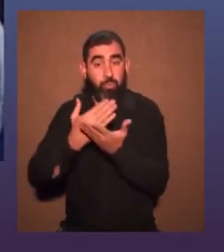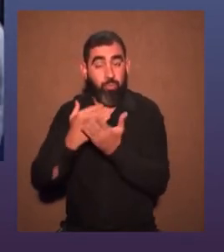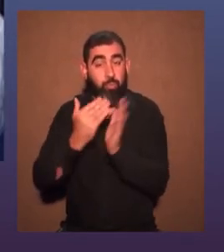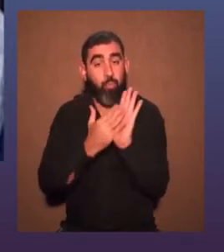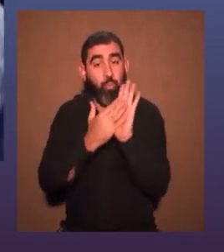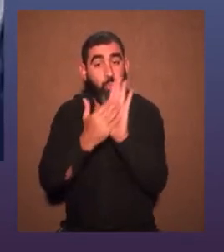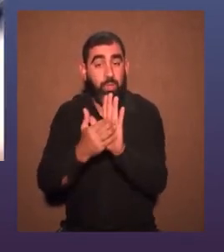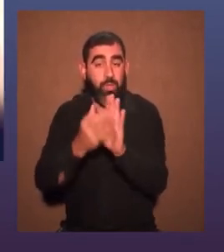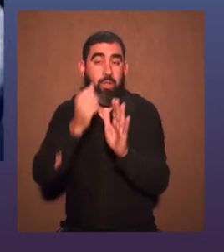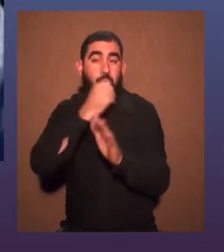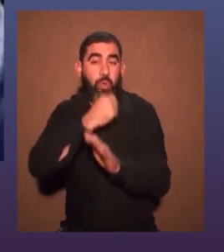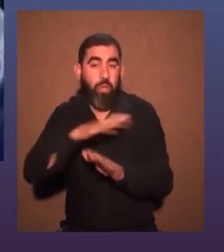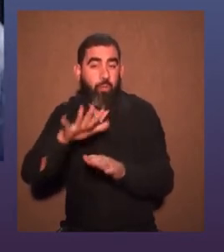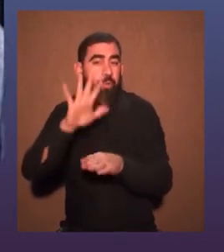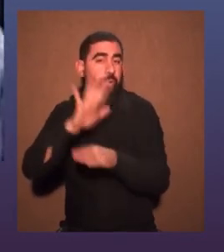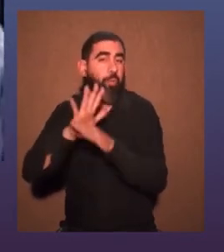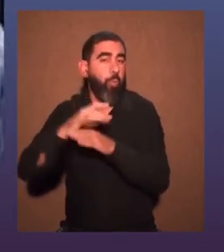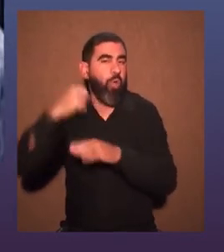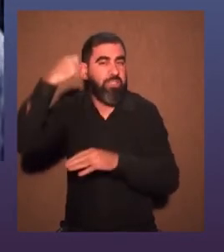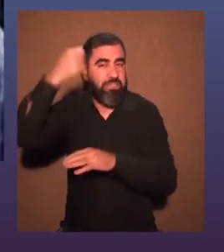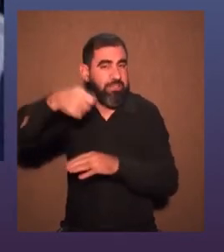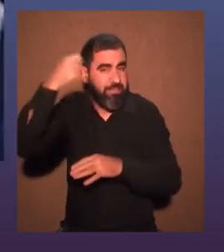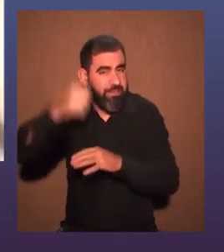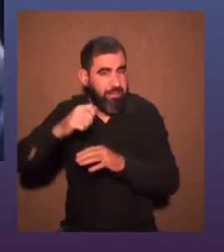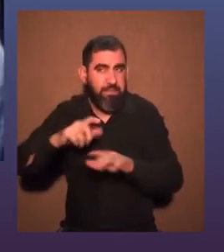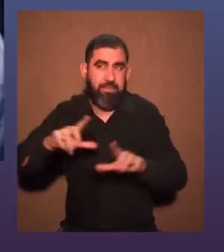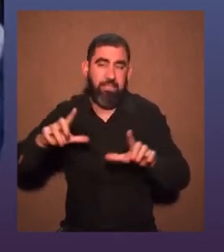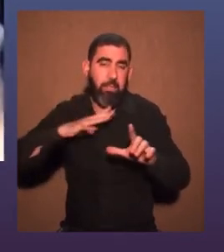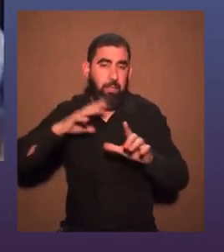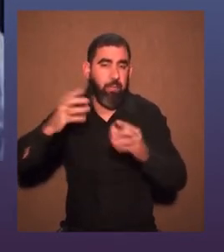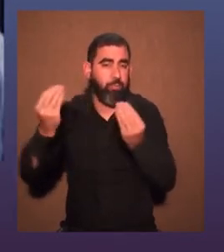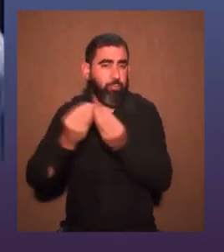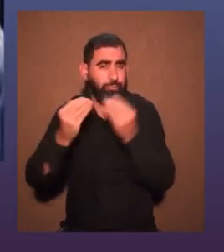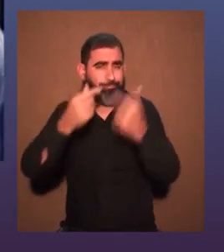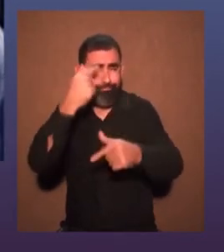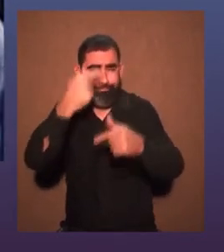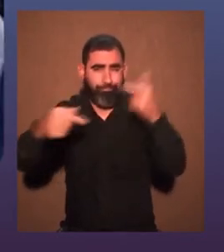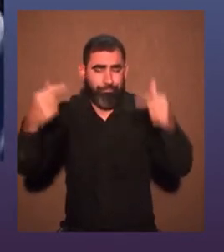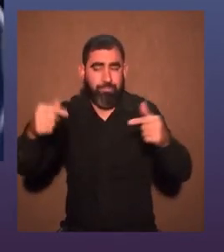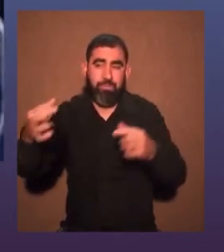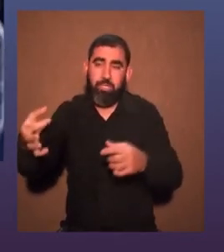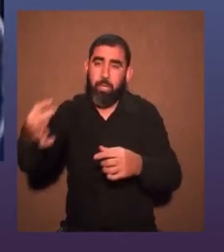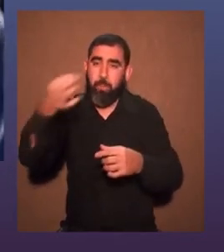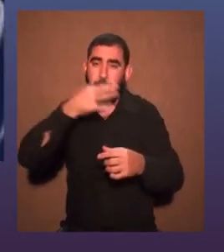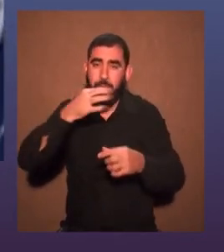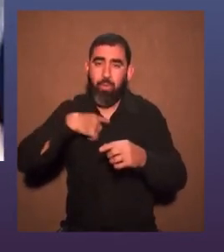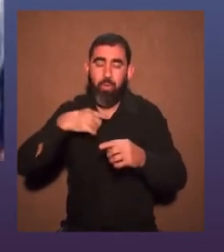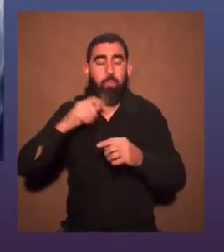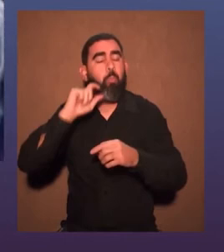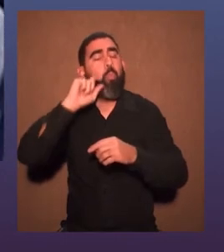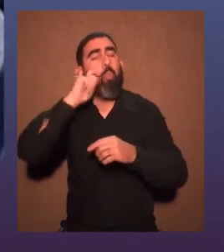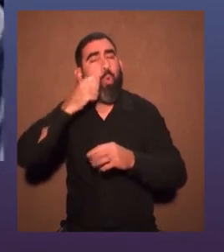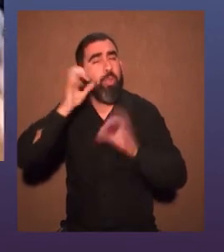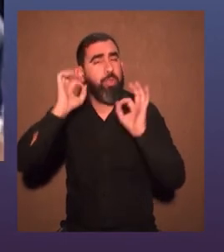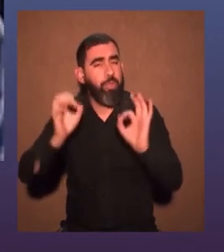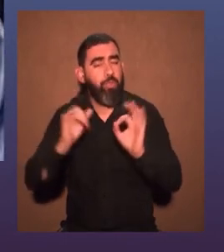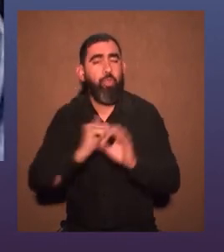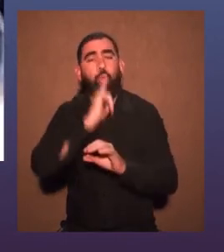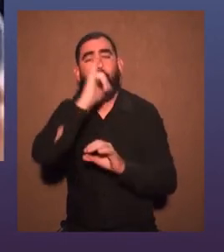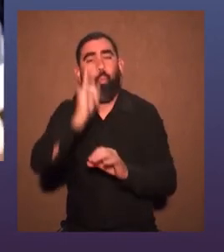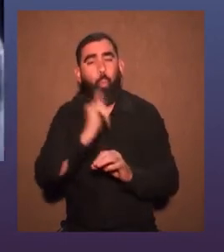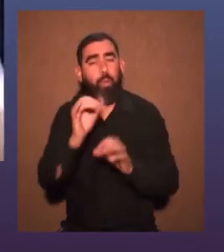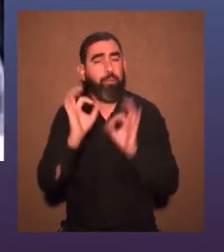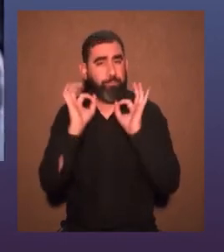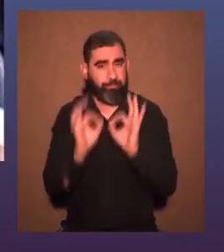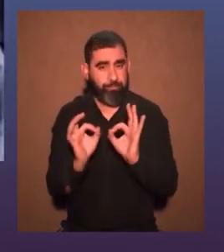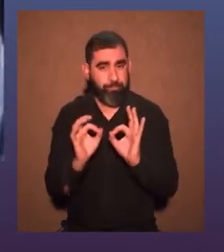historia muy cinematográfica, con múltiples escenarios y demás, y ella me decía, esto es muy lindo como anécdota o